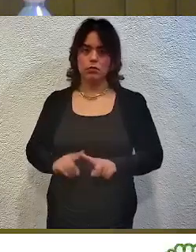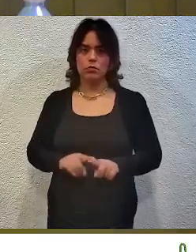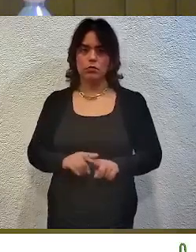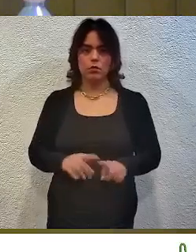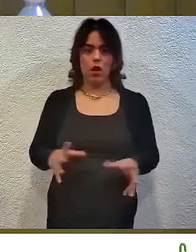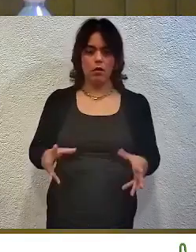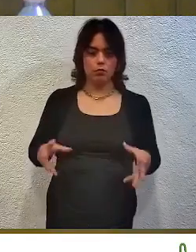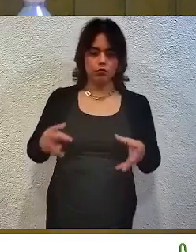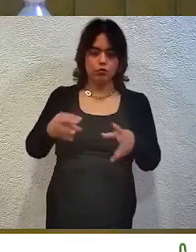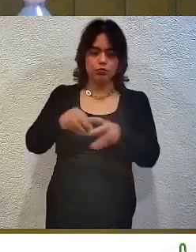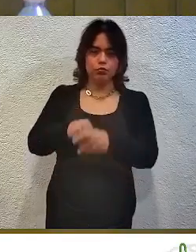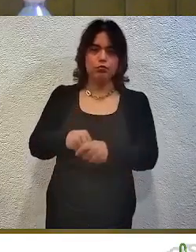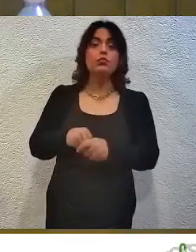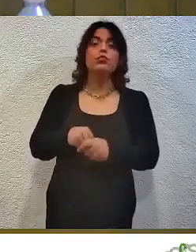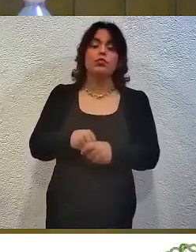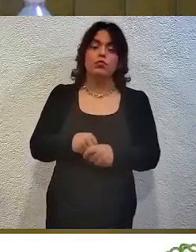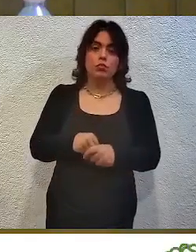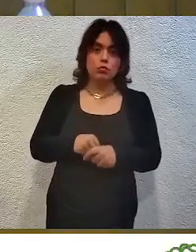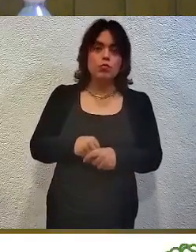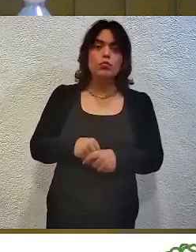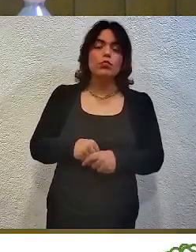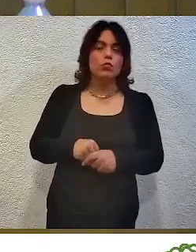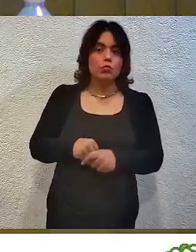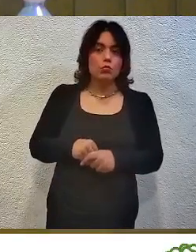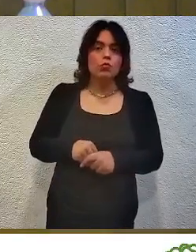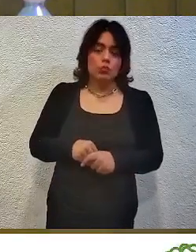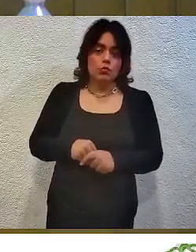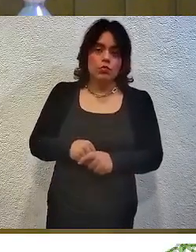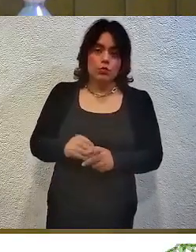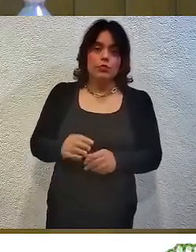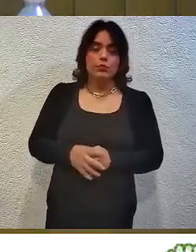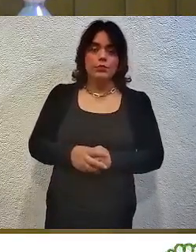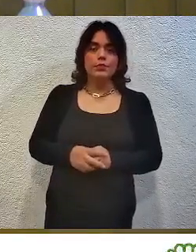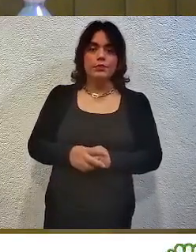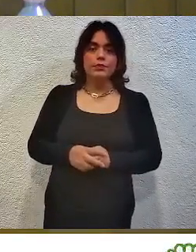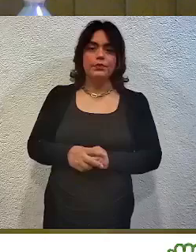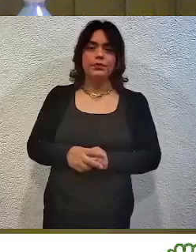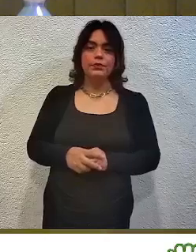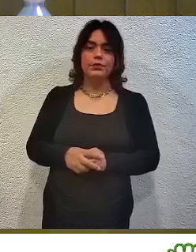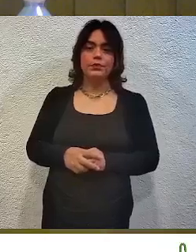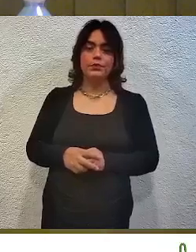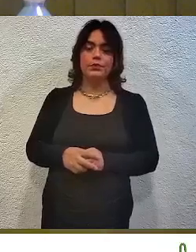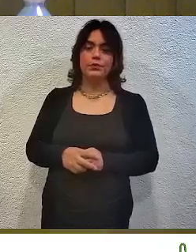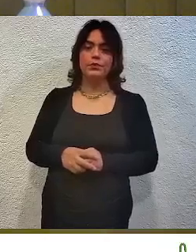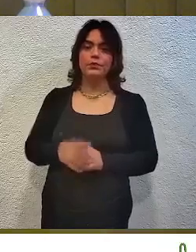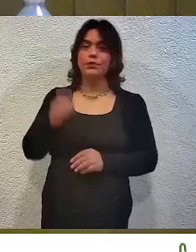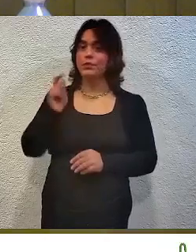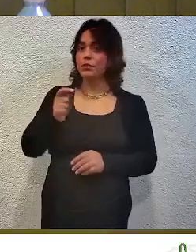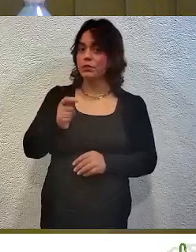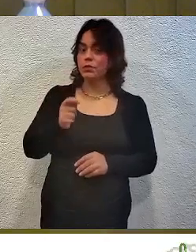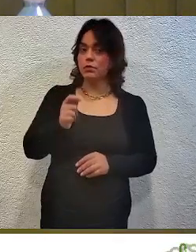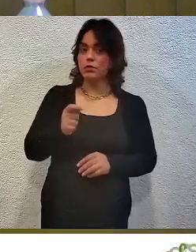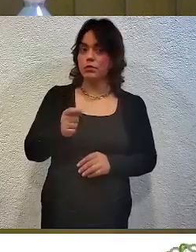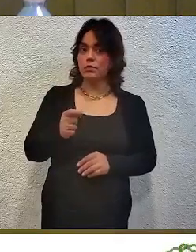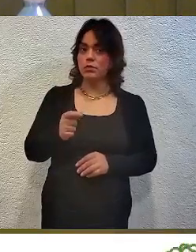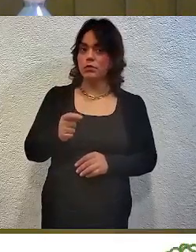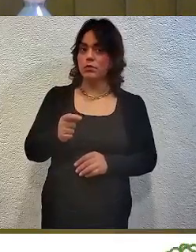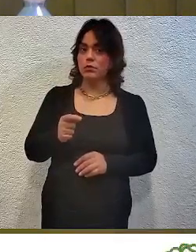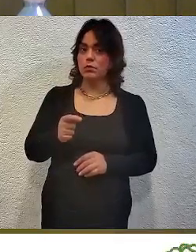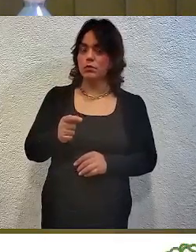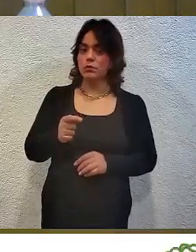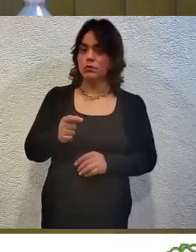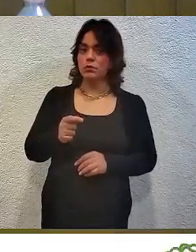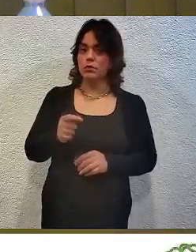¿no? Completamente también de acuerdo por cuanto hace a que de entrada se detecta una